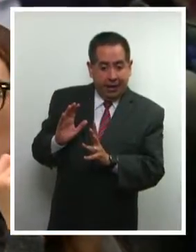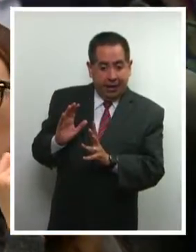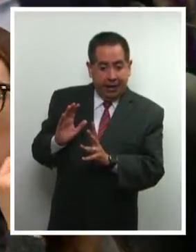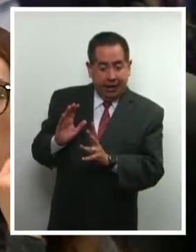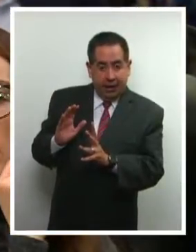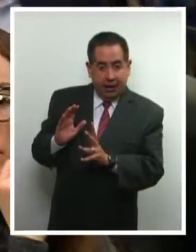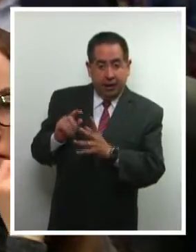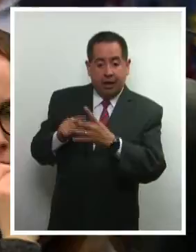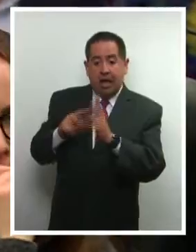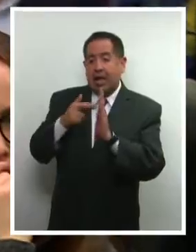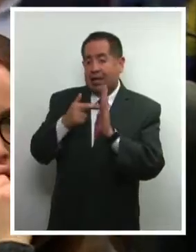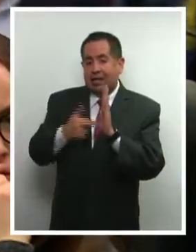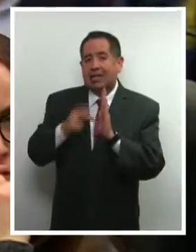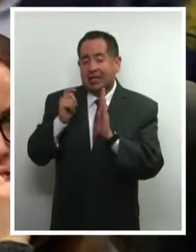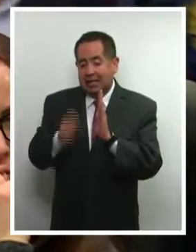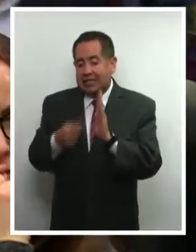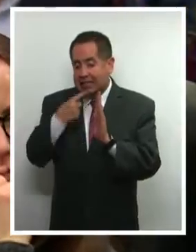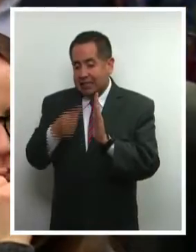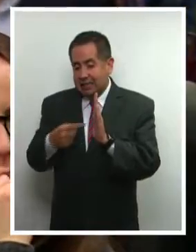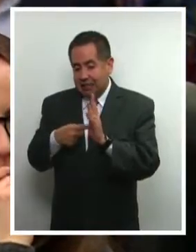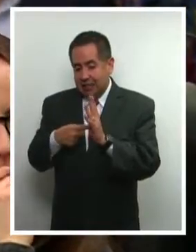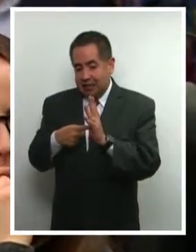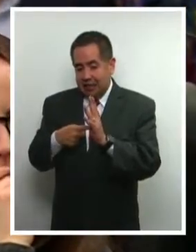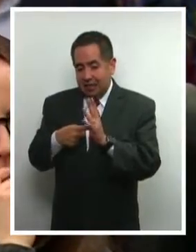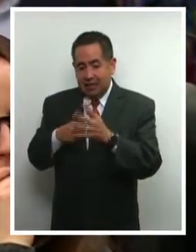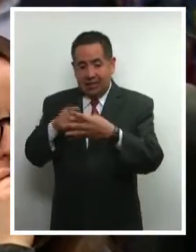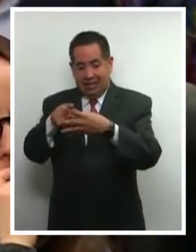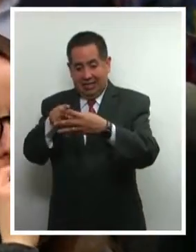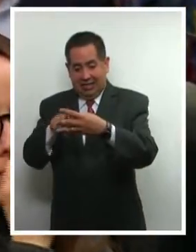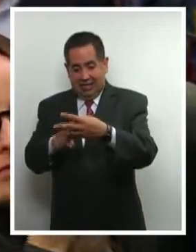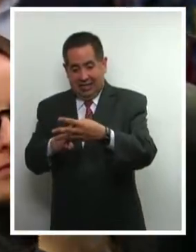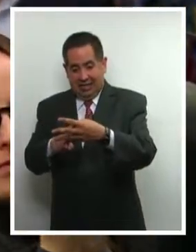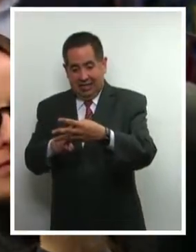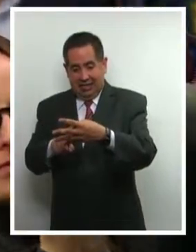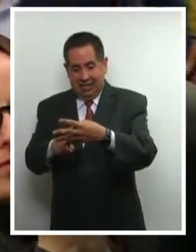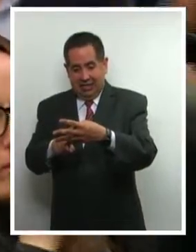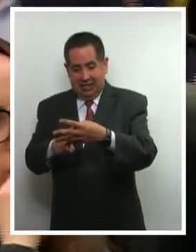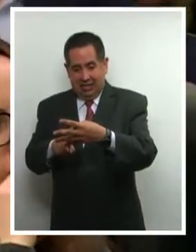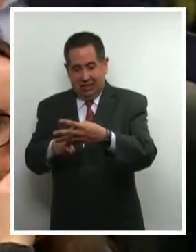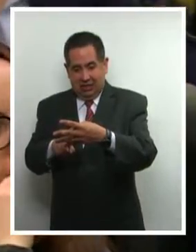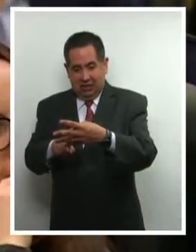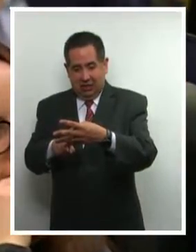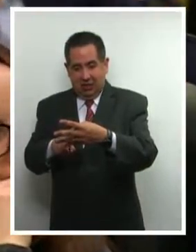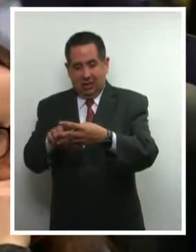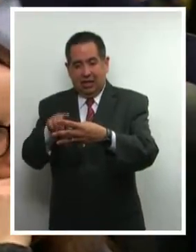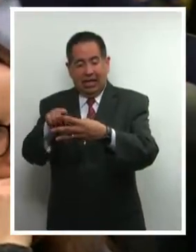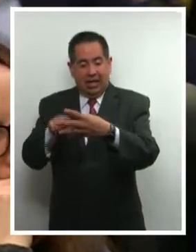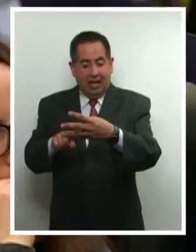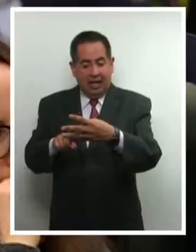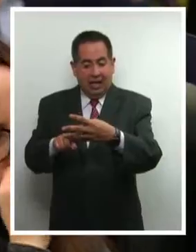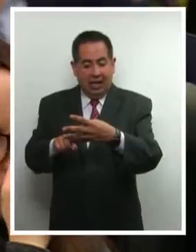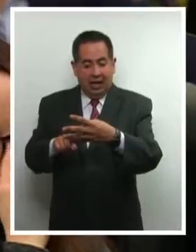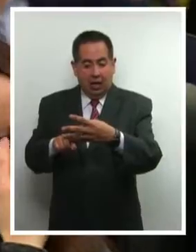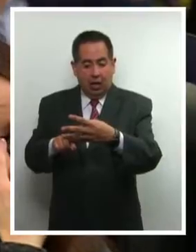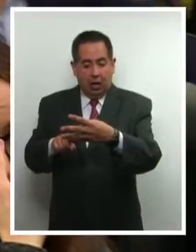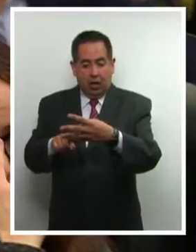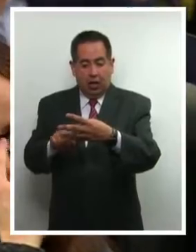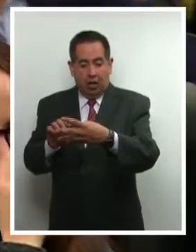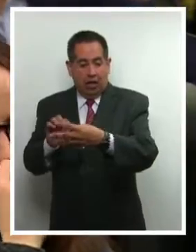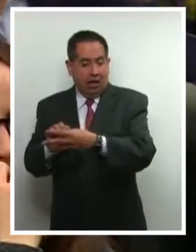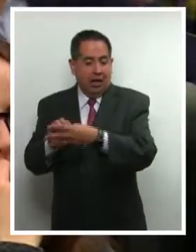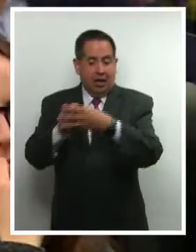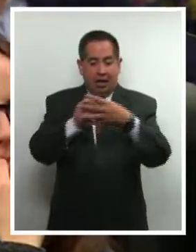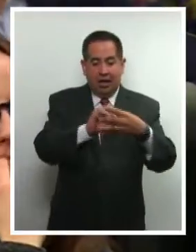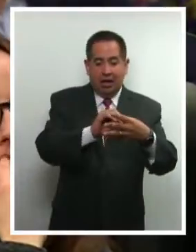la norma formará parte de los artículos aprobados en los términos